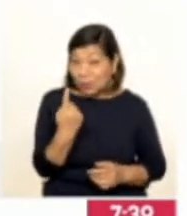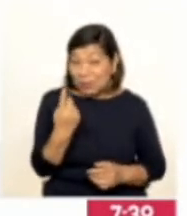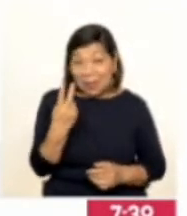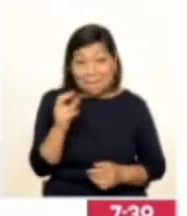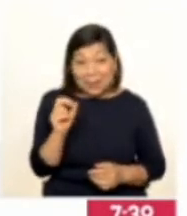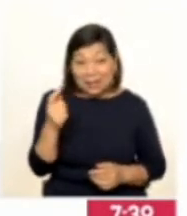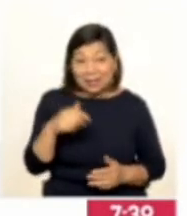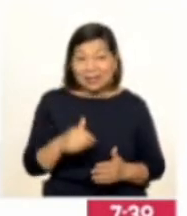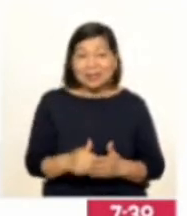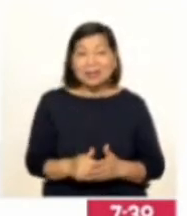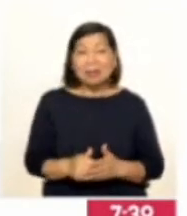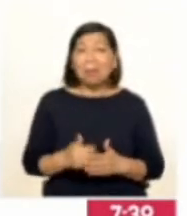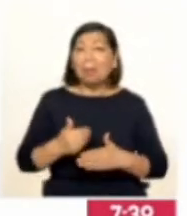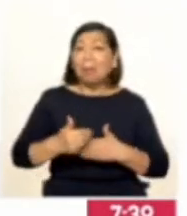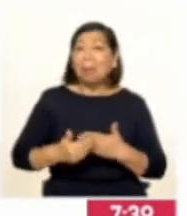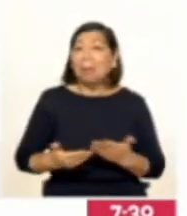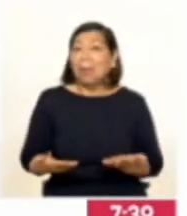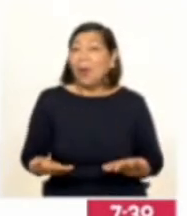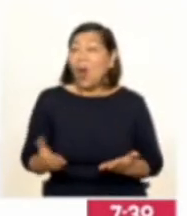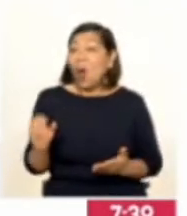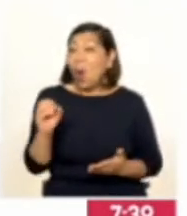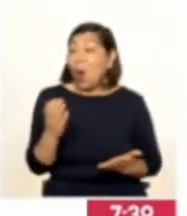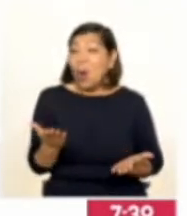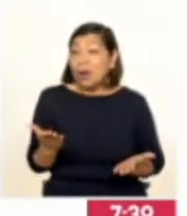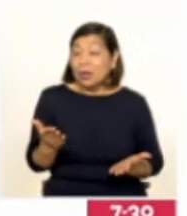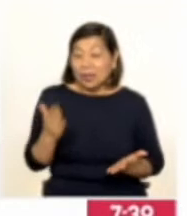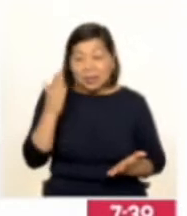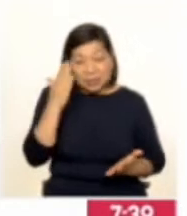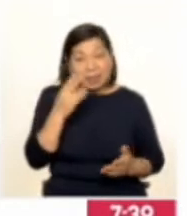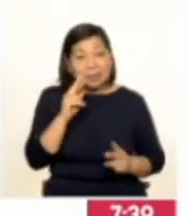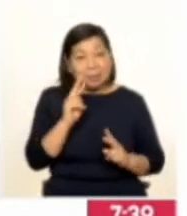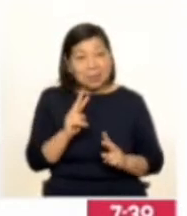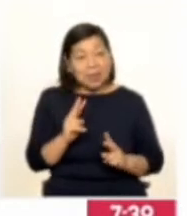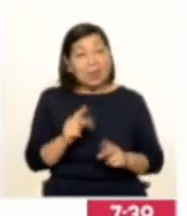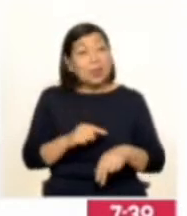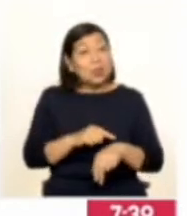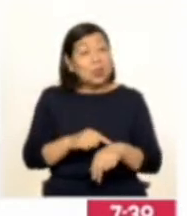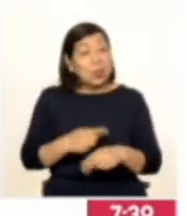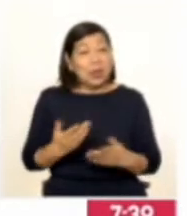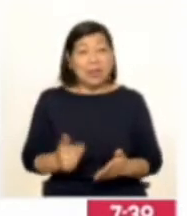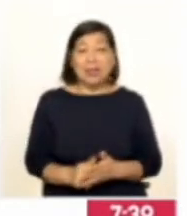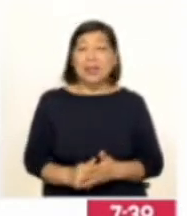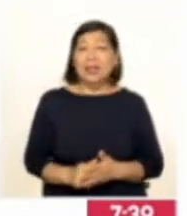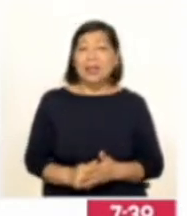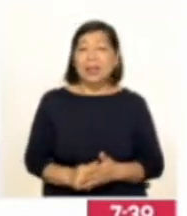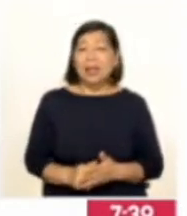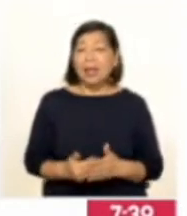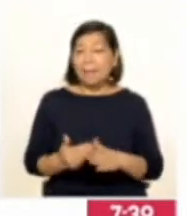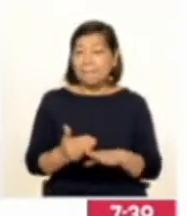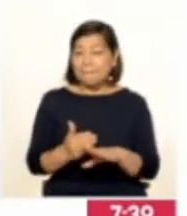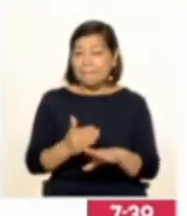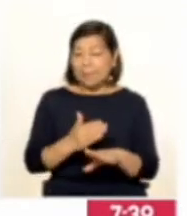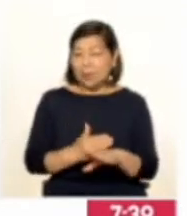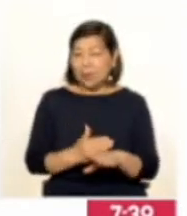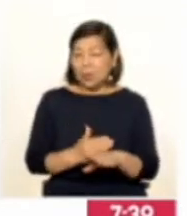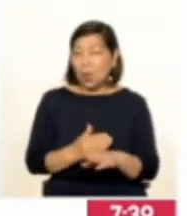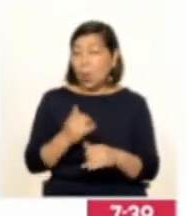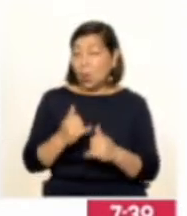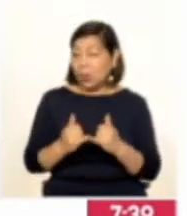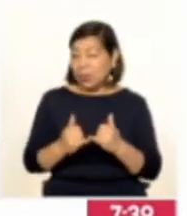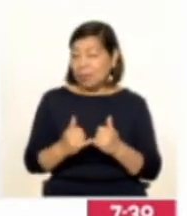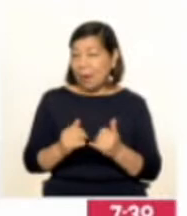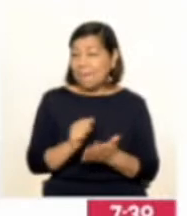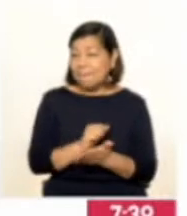para adelante siguen para adelante o hay que ser conscientes también de que durante las alertas emitidas Durante los últimos